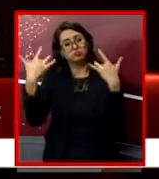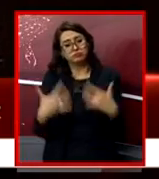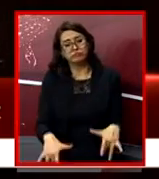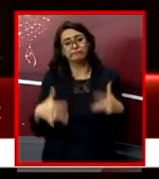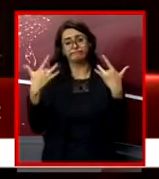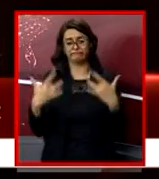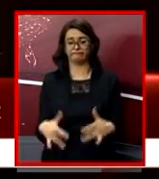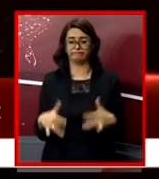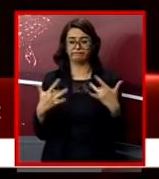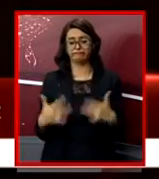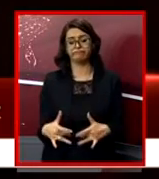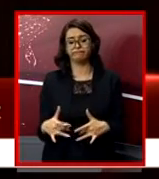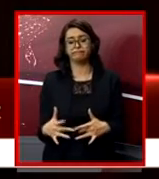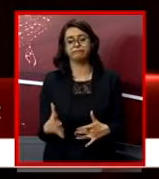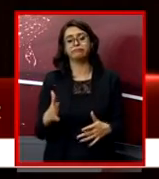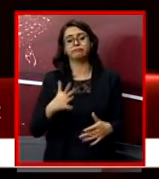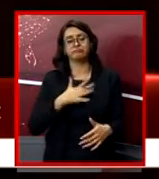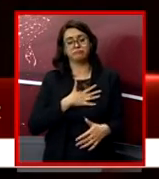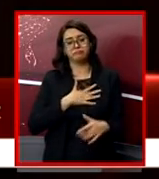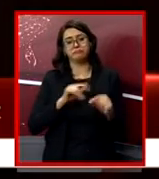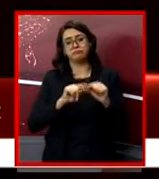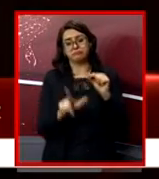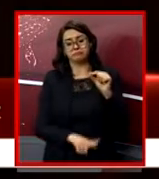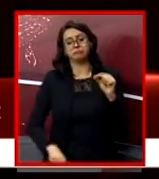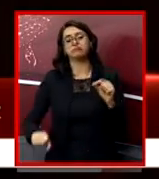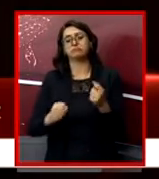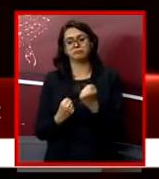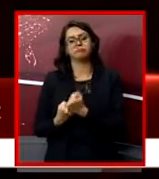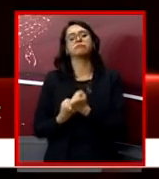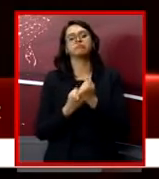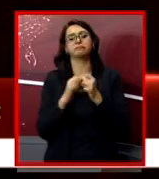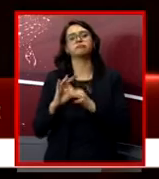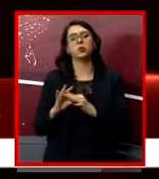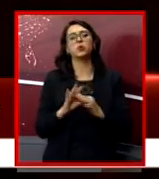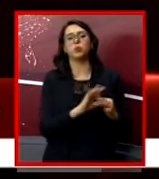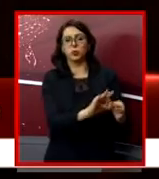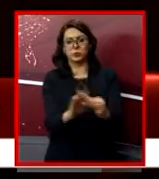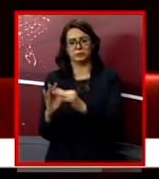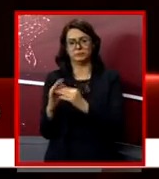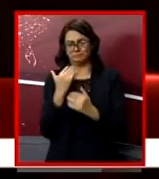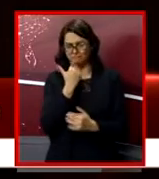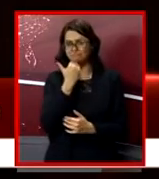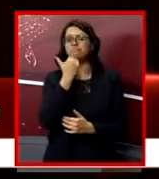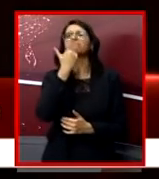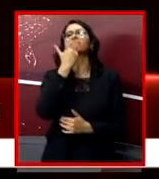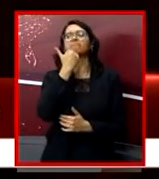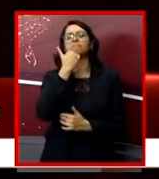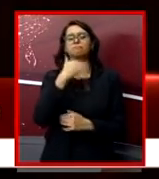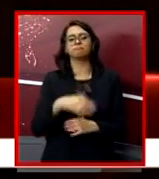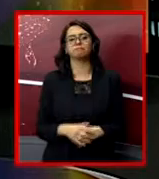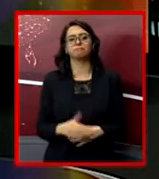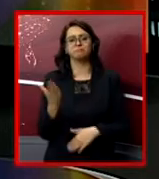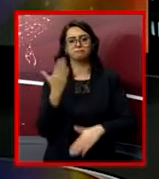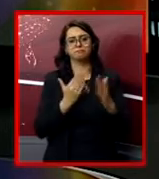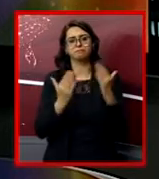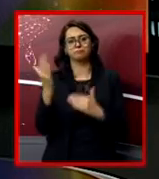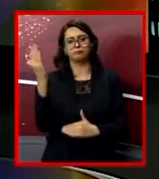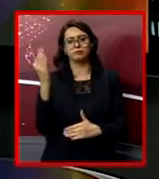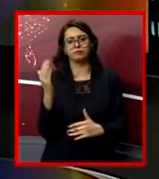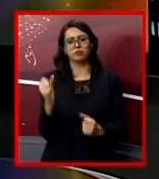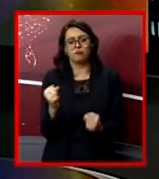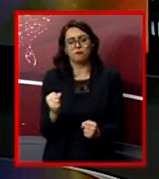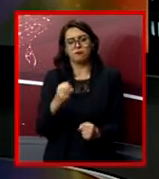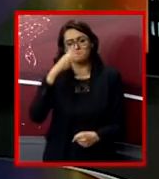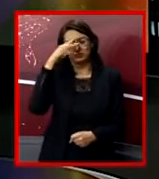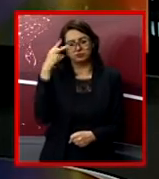la dignidad de nuestro pueblo para unirse y para levantarse ante esta tragedia. ¡Fuerza